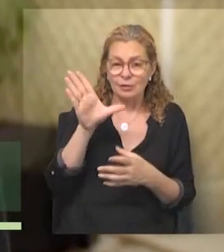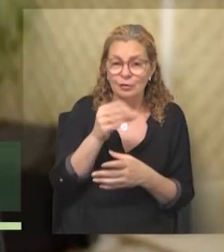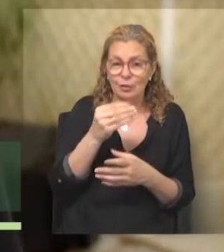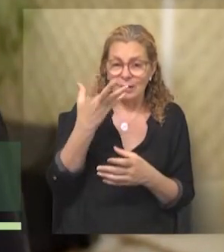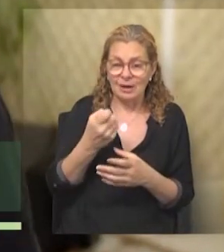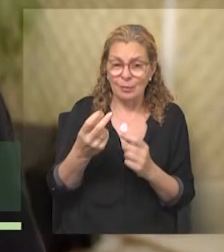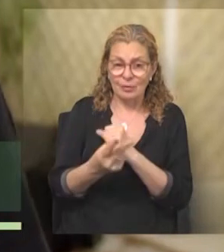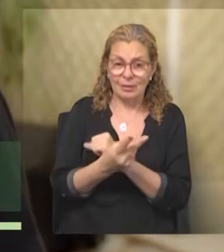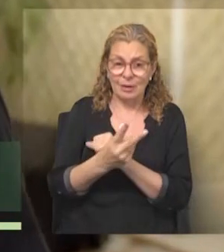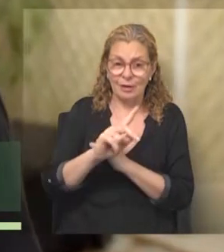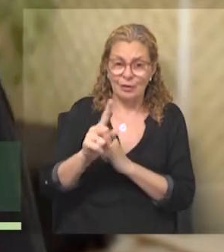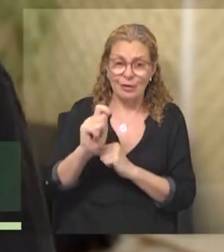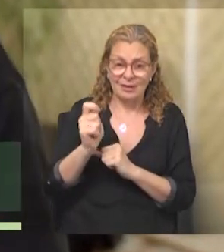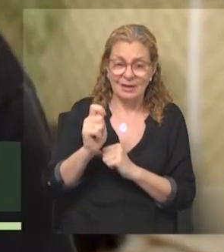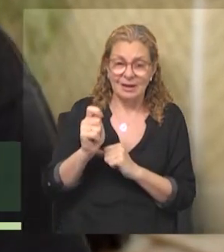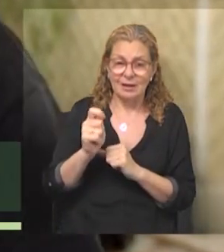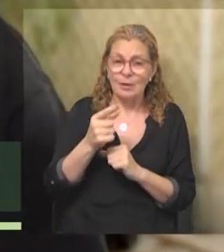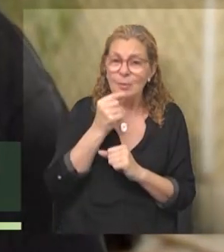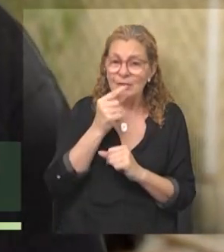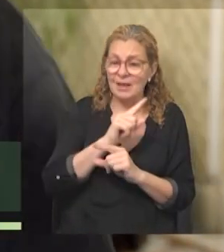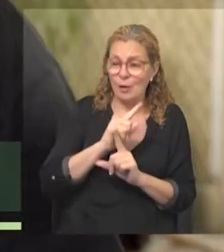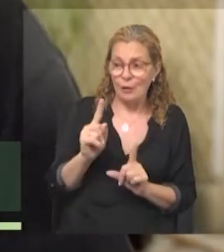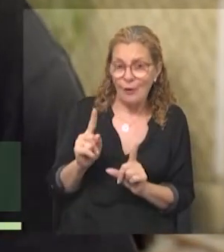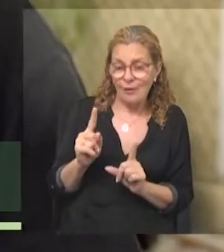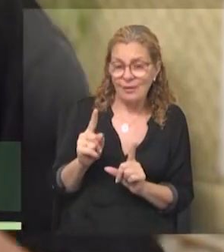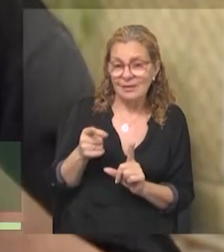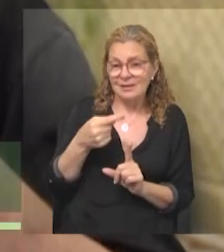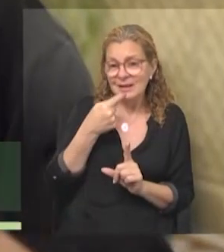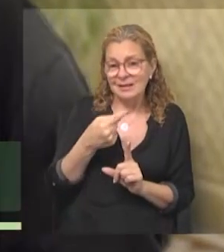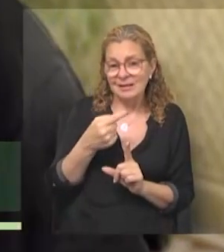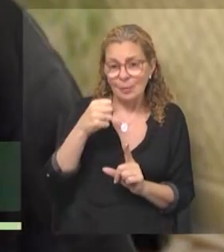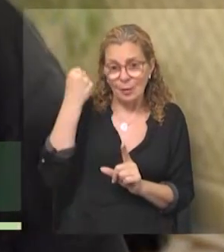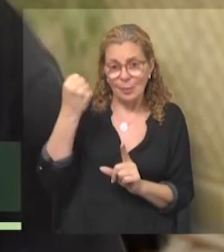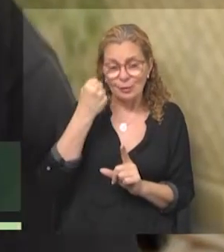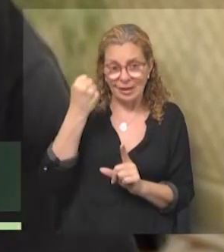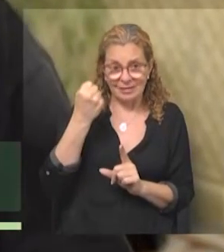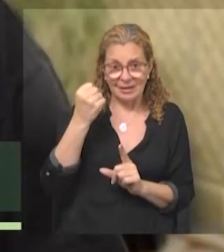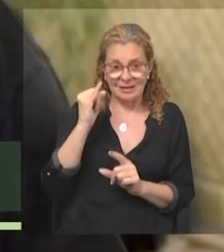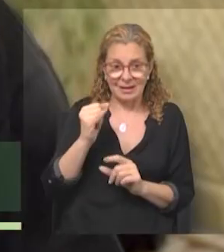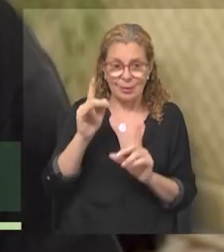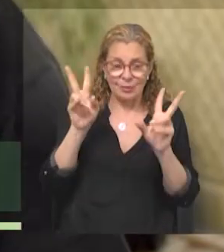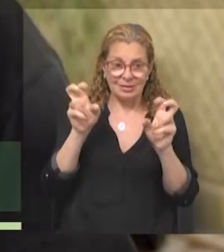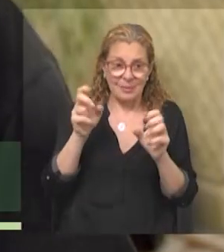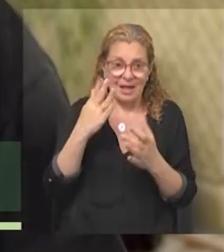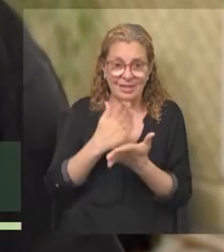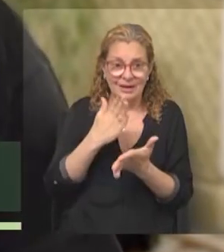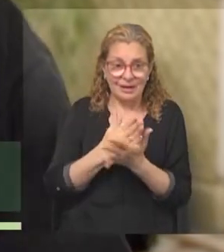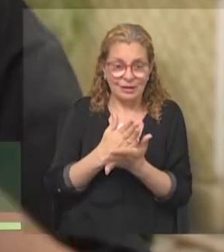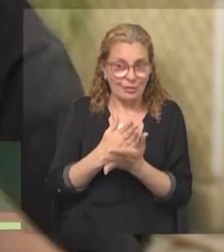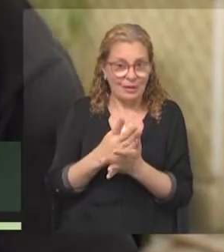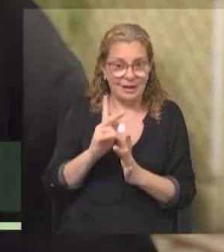seguridad no se trata de quién esté con la policía o quién no se trata fundamentalmente de una cuestión de derecho que bajo ningún